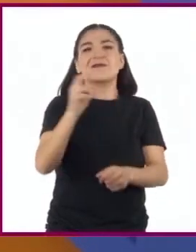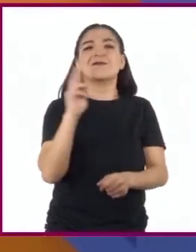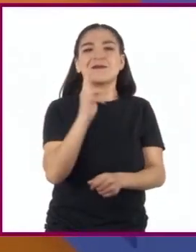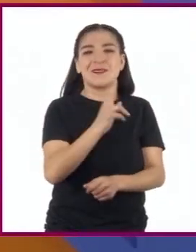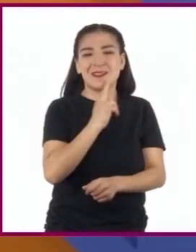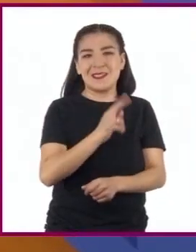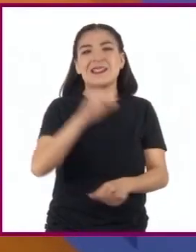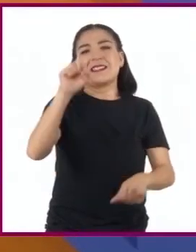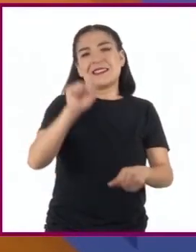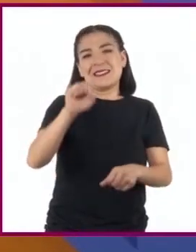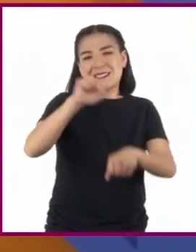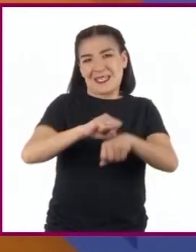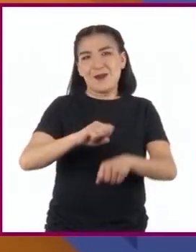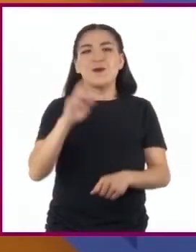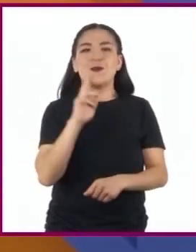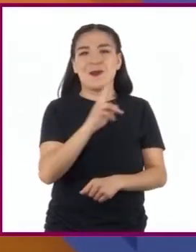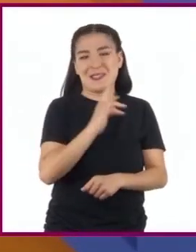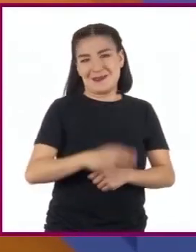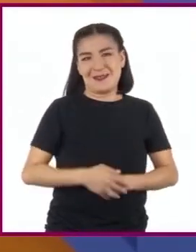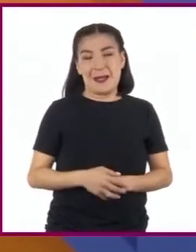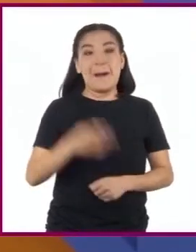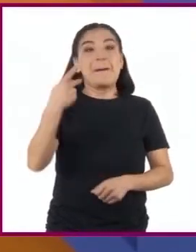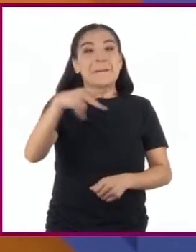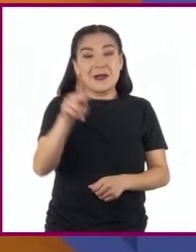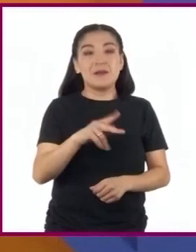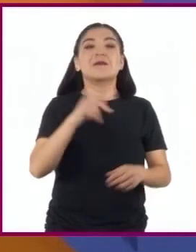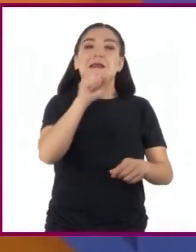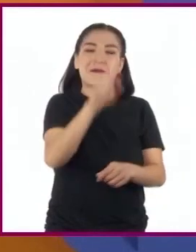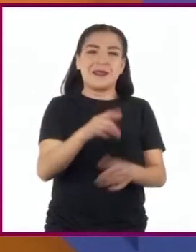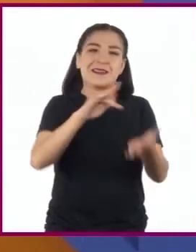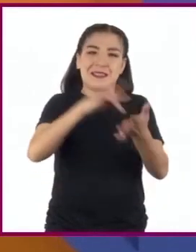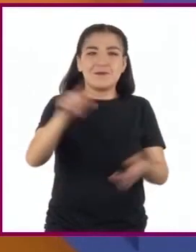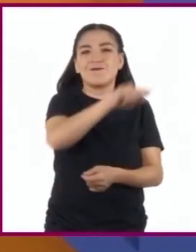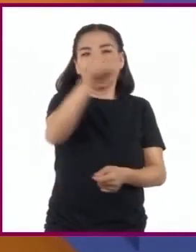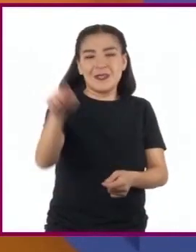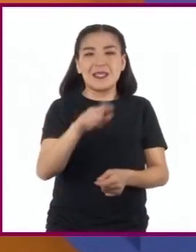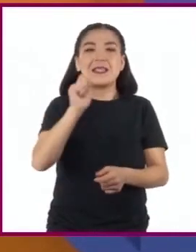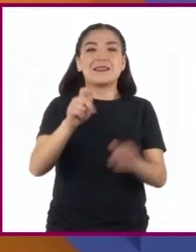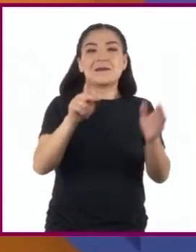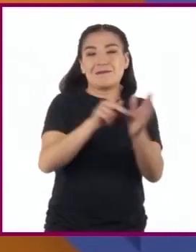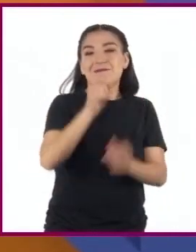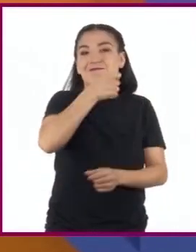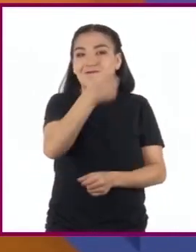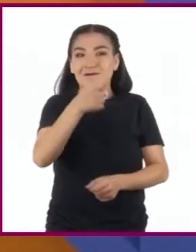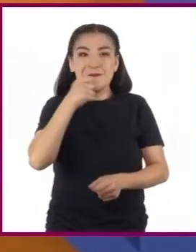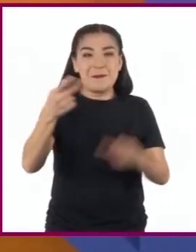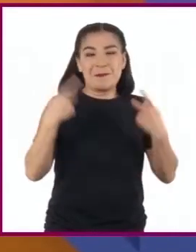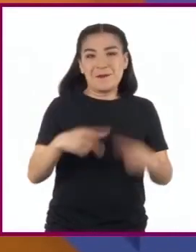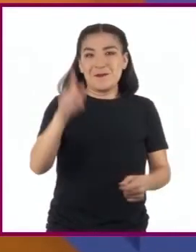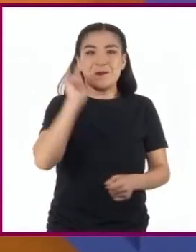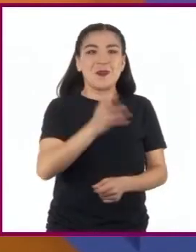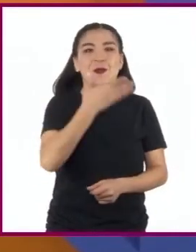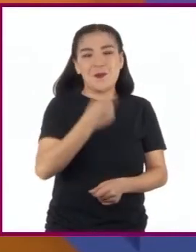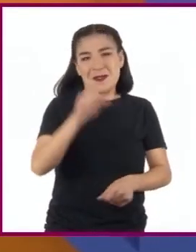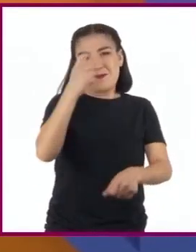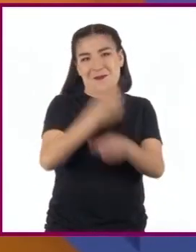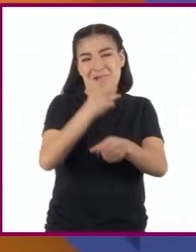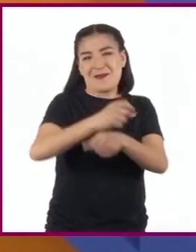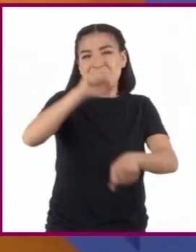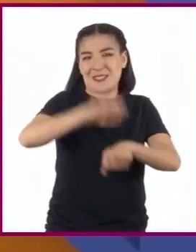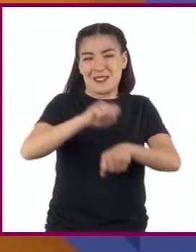noticiero Secu Noticias, pero sobre todo, gracias a los y las periodistas que cursan el primer grado de